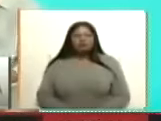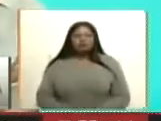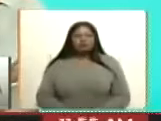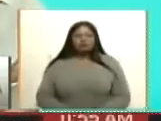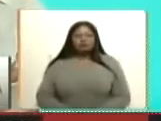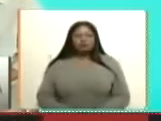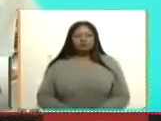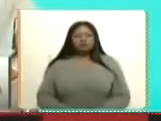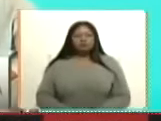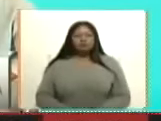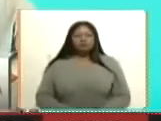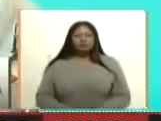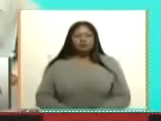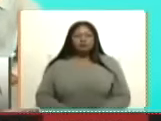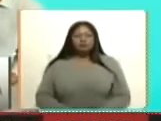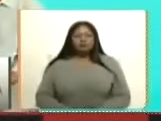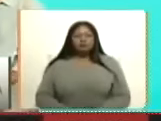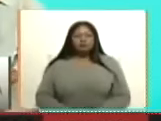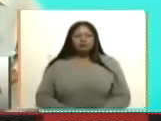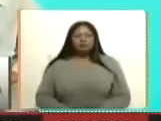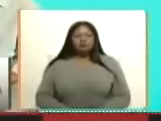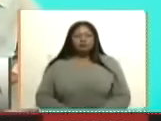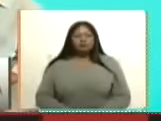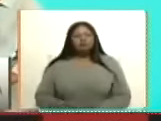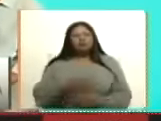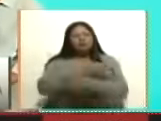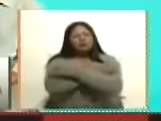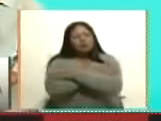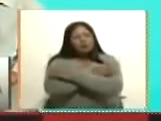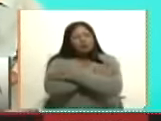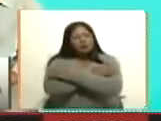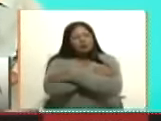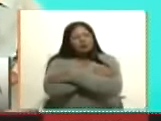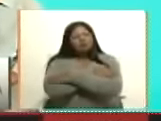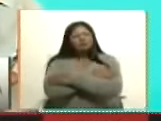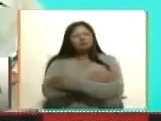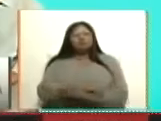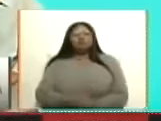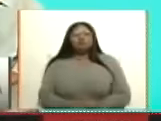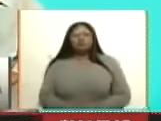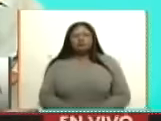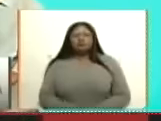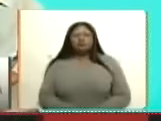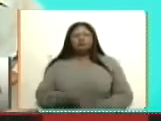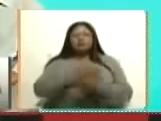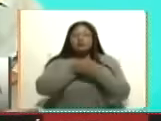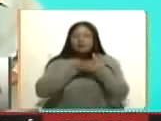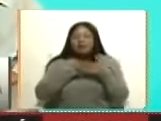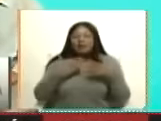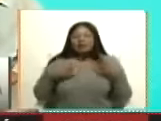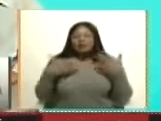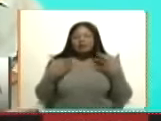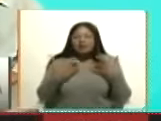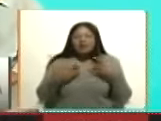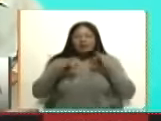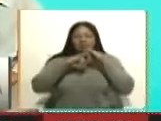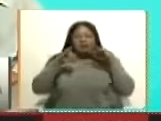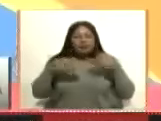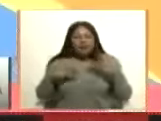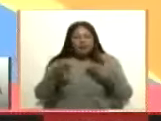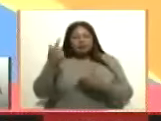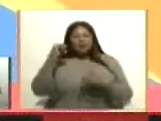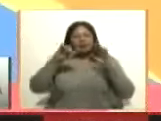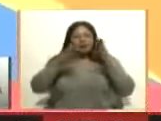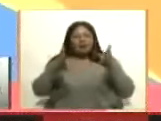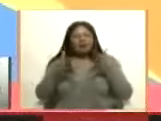profunda bueno un abrazo y un abrazo de felicidad y alegría a todo el pueblo de Venezuela ayer ganó